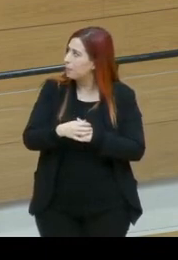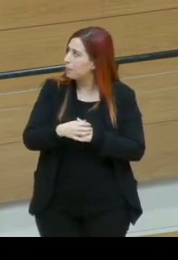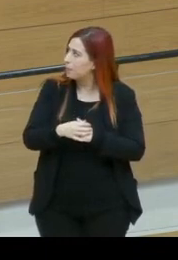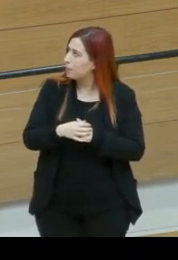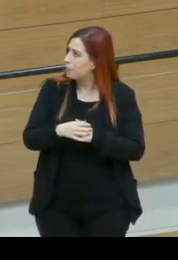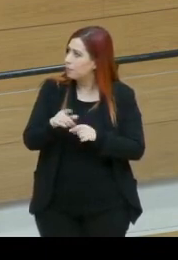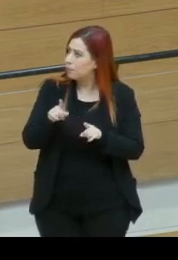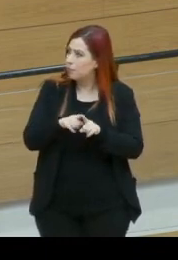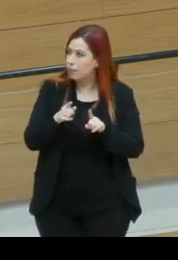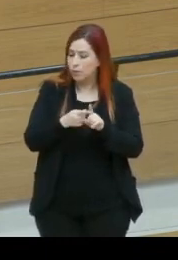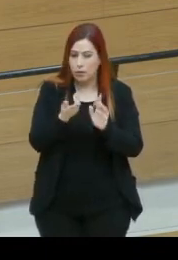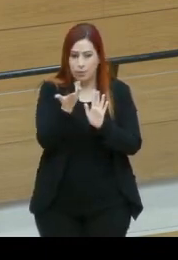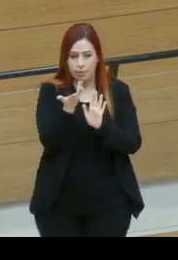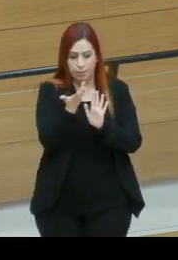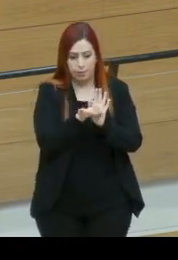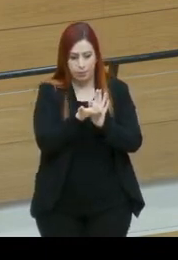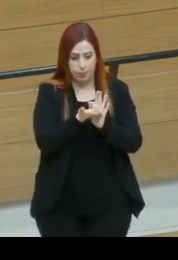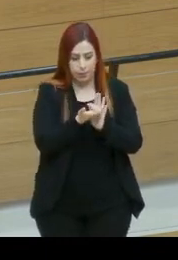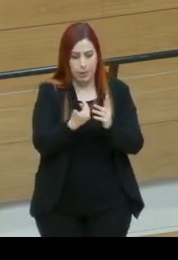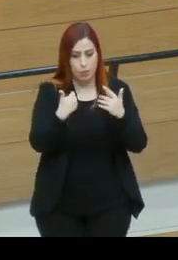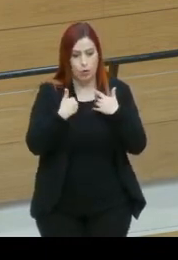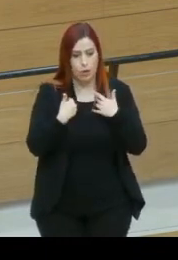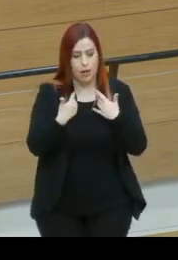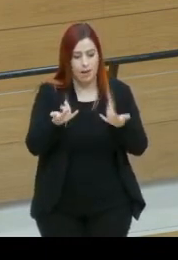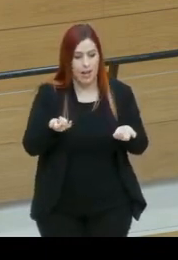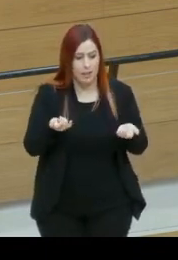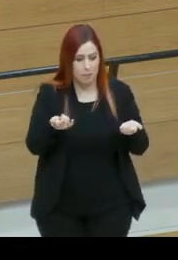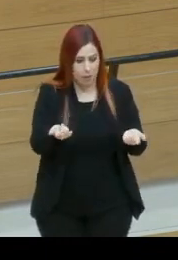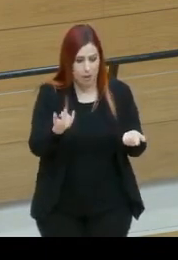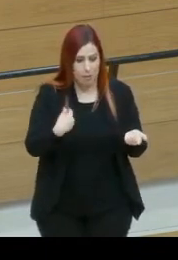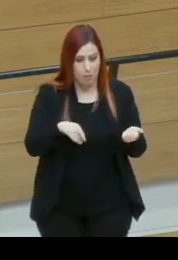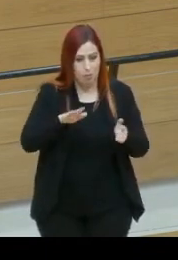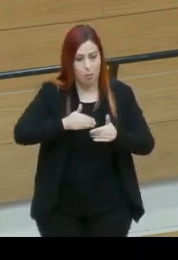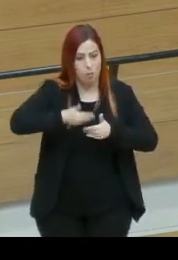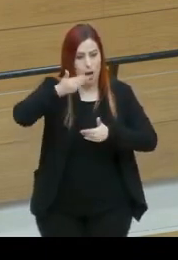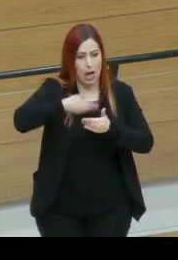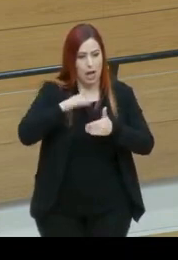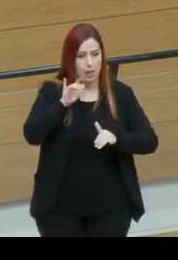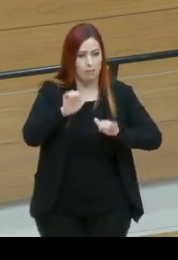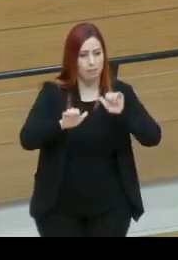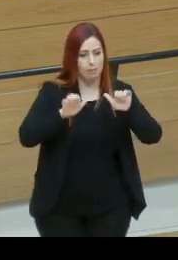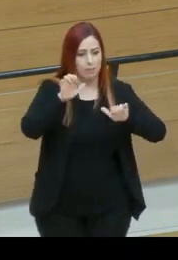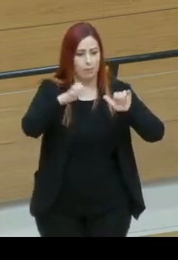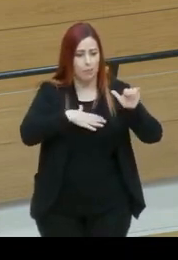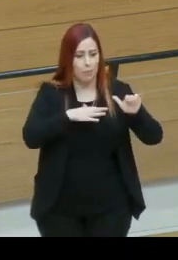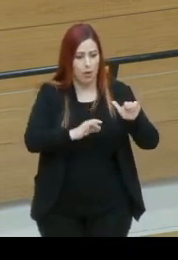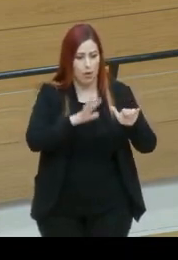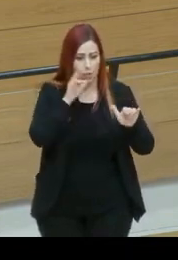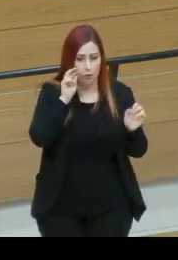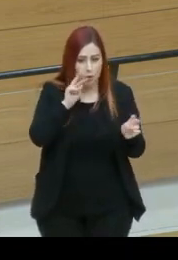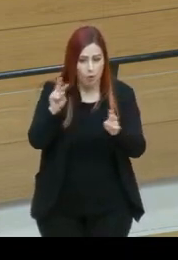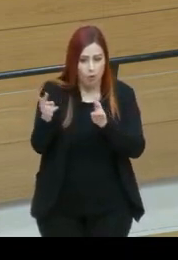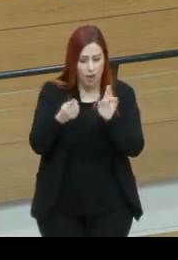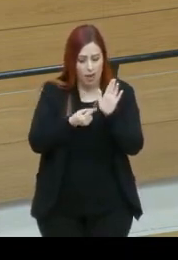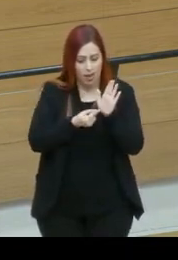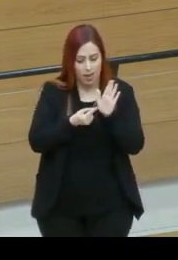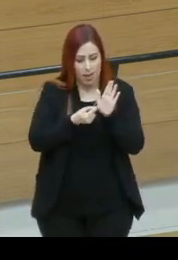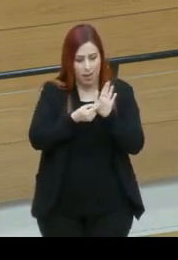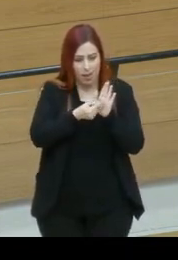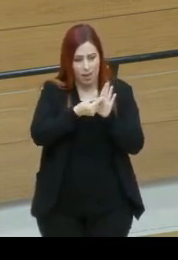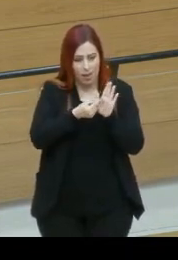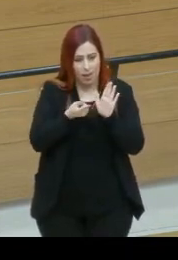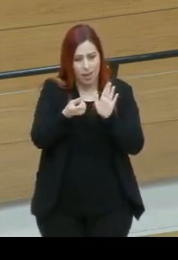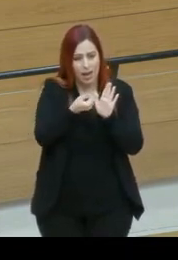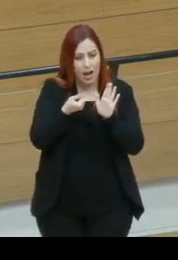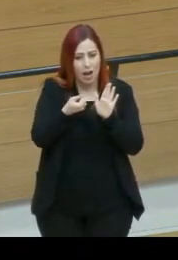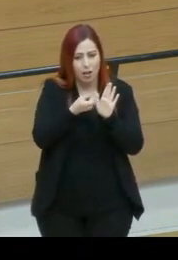la interacción responsable por la que Spider-Man puede escalar por las paredes, porque como veis tiene muchas repeticiones de estos ganchitos